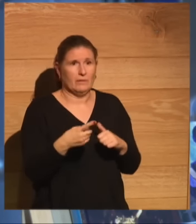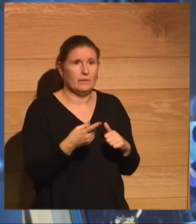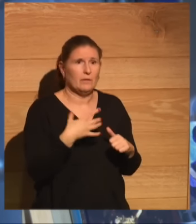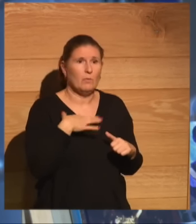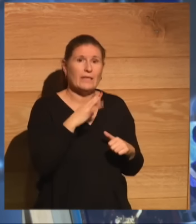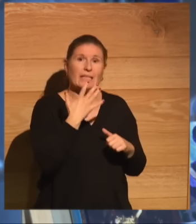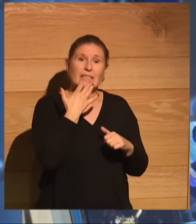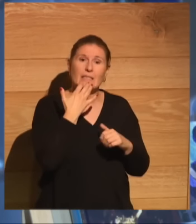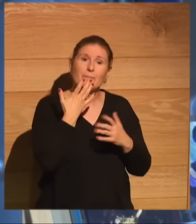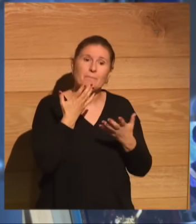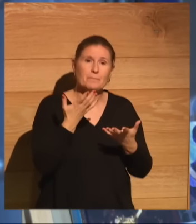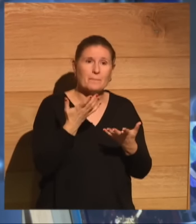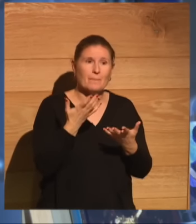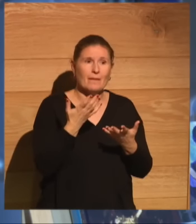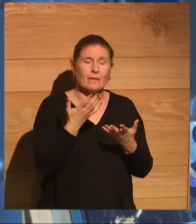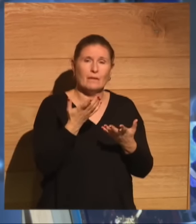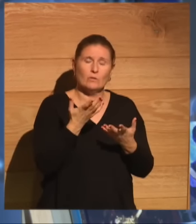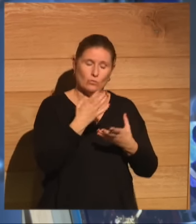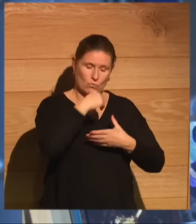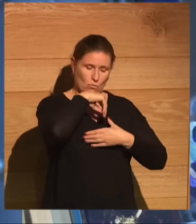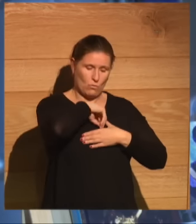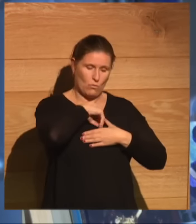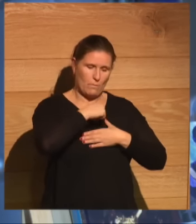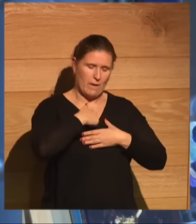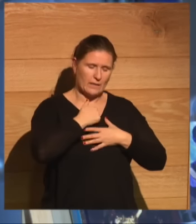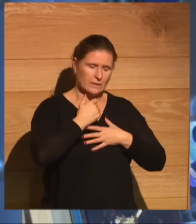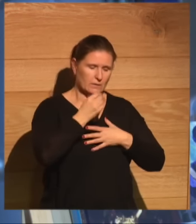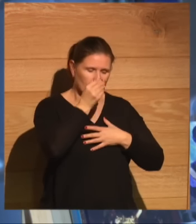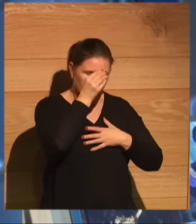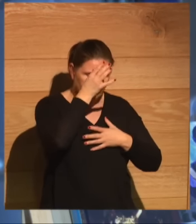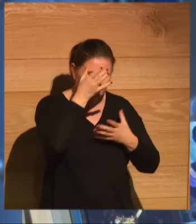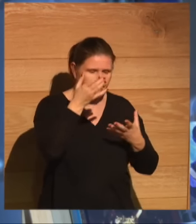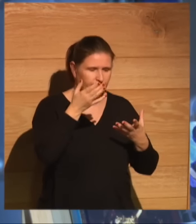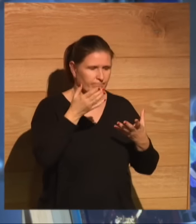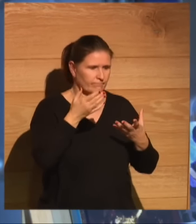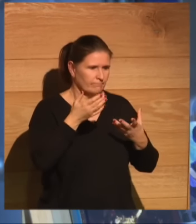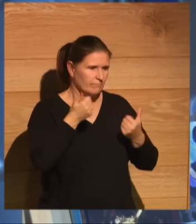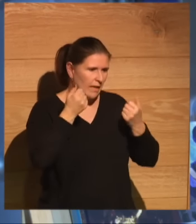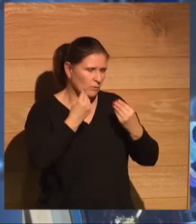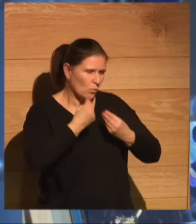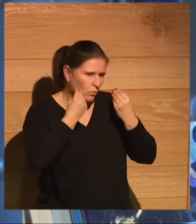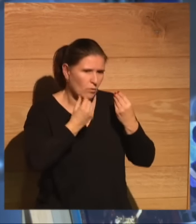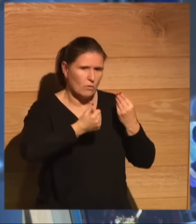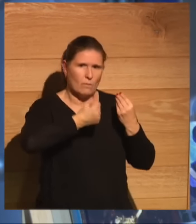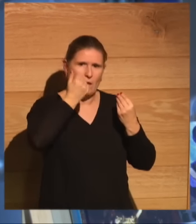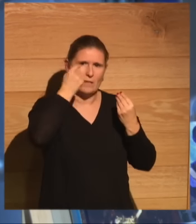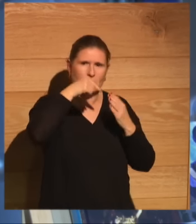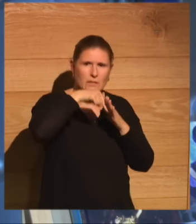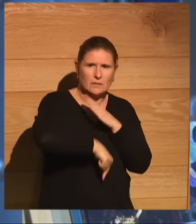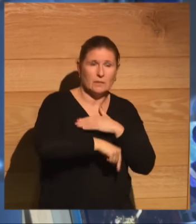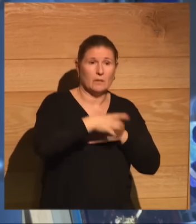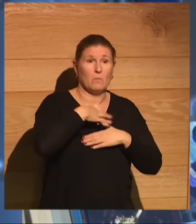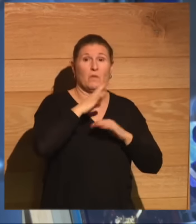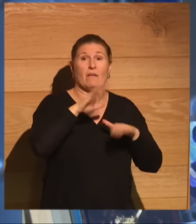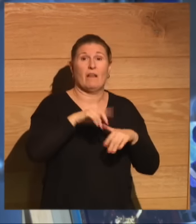más cultivado y su mundo interior fuera más complejo e intelectualmente más hondo, no habría tenido el alcance